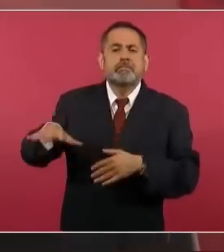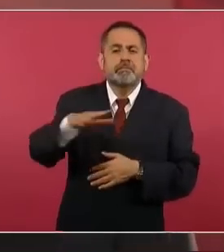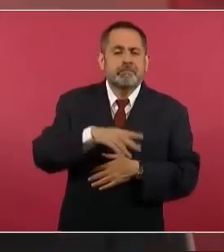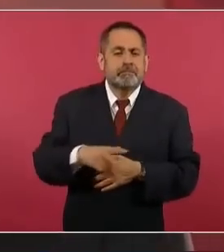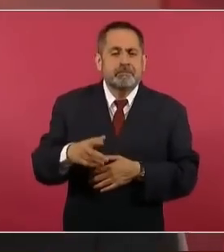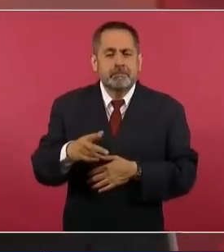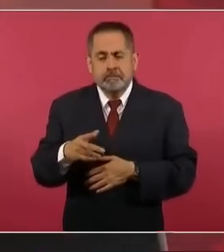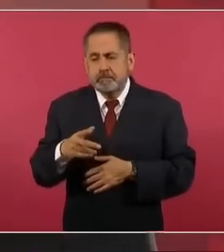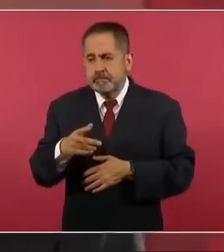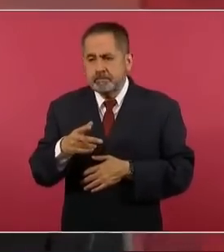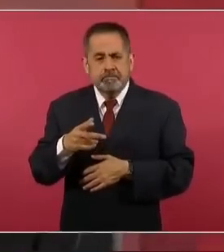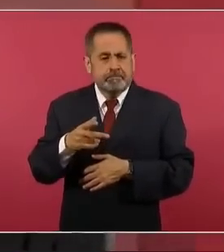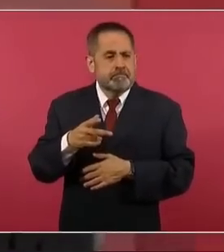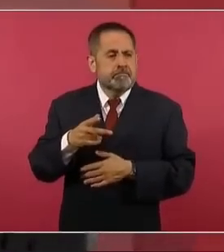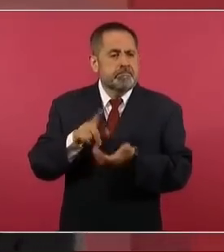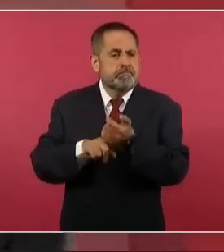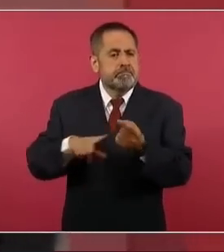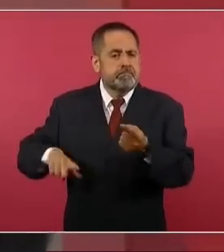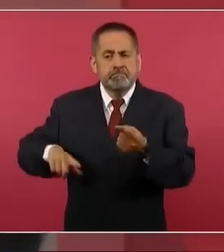país tengan beca